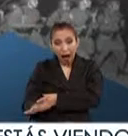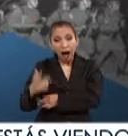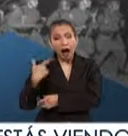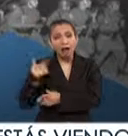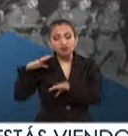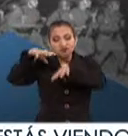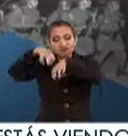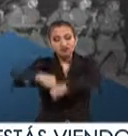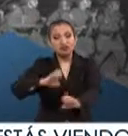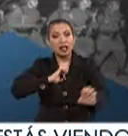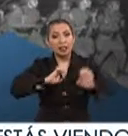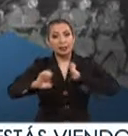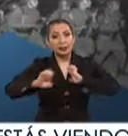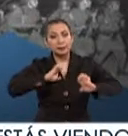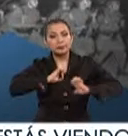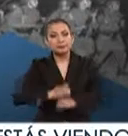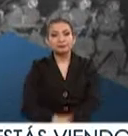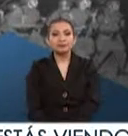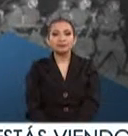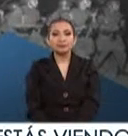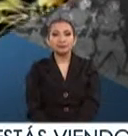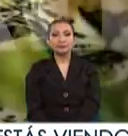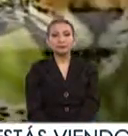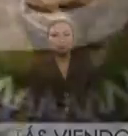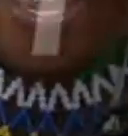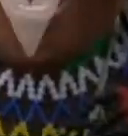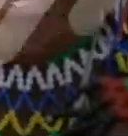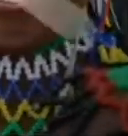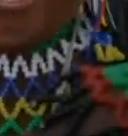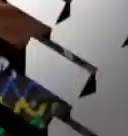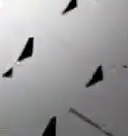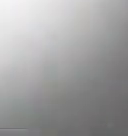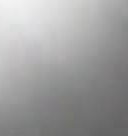México es tomada por el ejército.